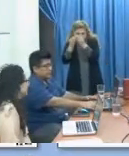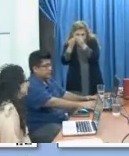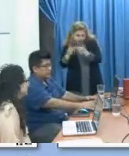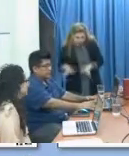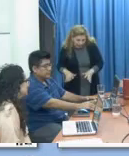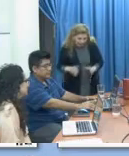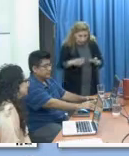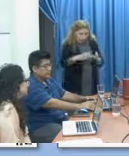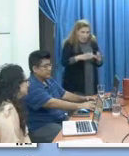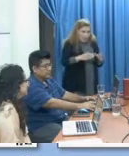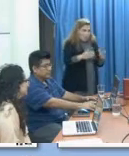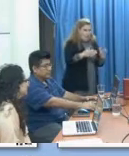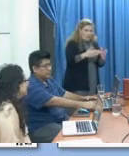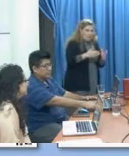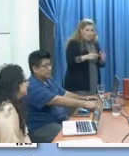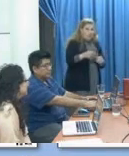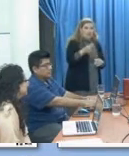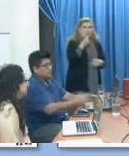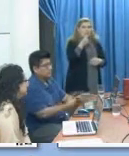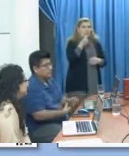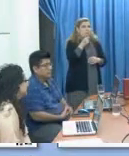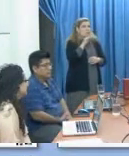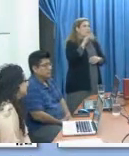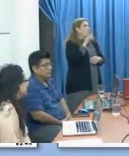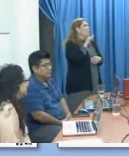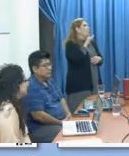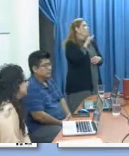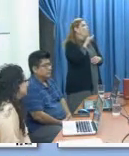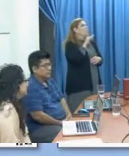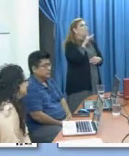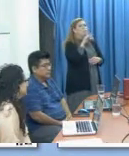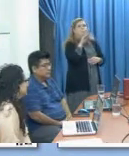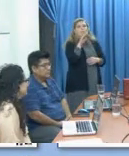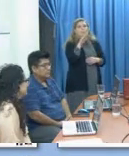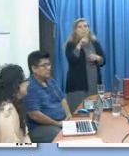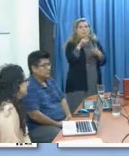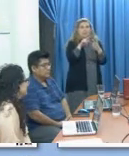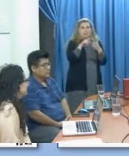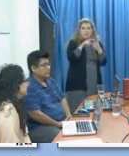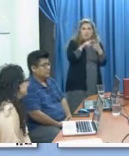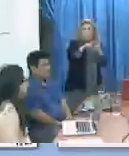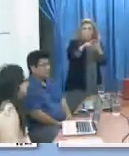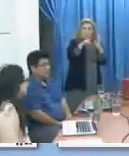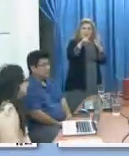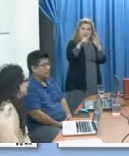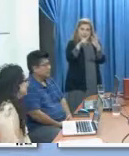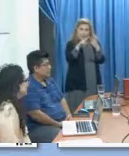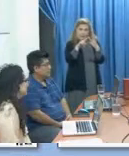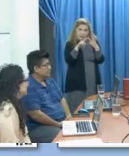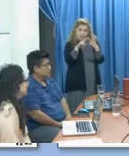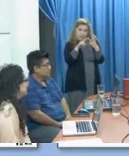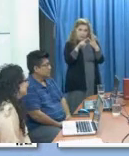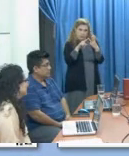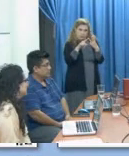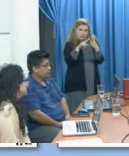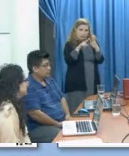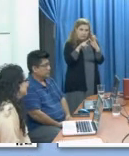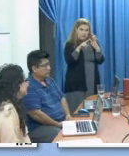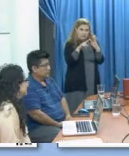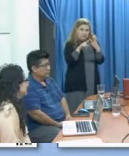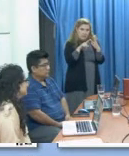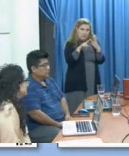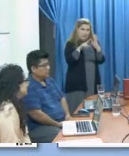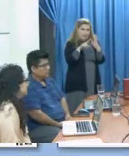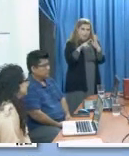la cacerola y el niño ni se movió. Ese es un signo. Otro de sospecha primario es